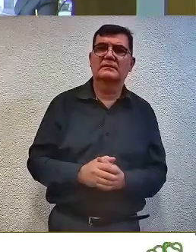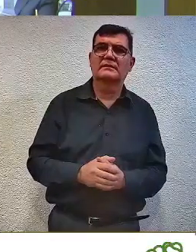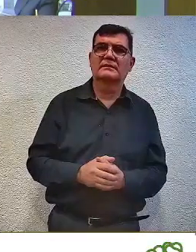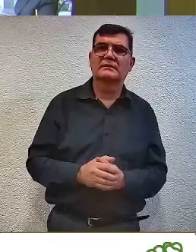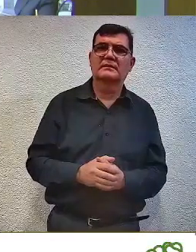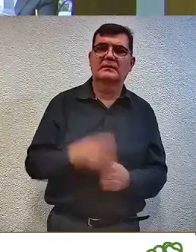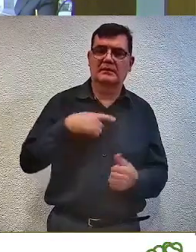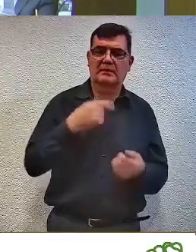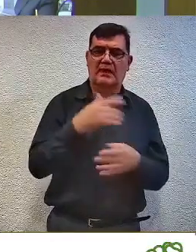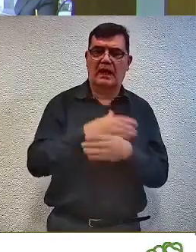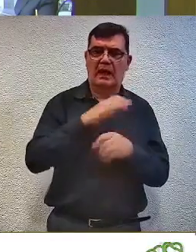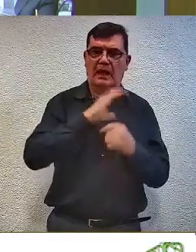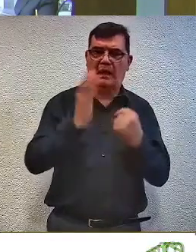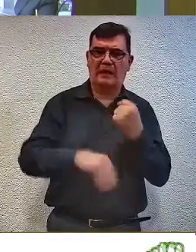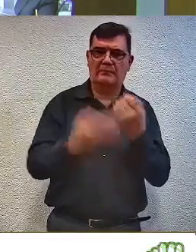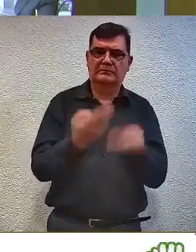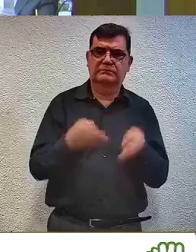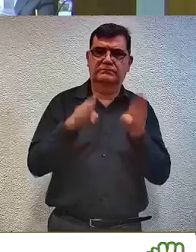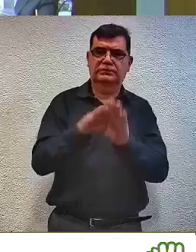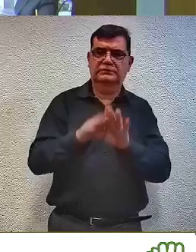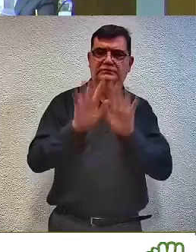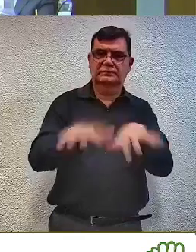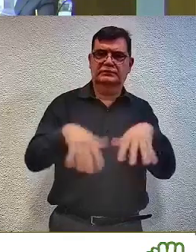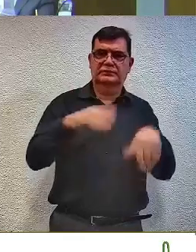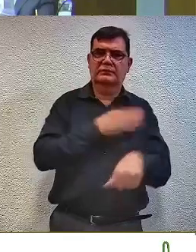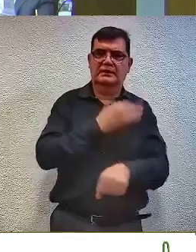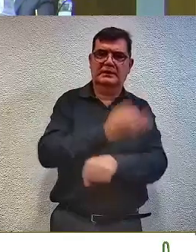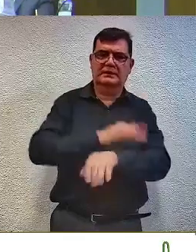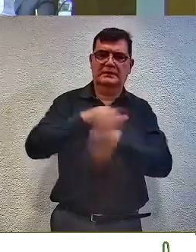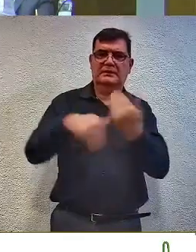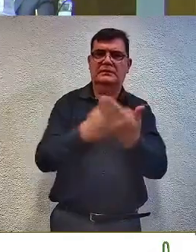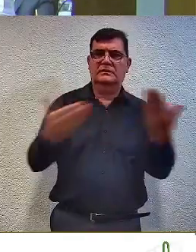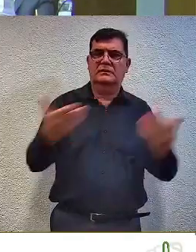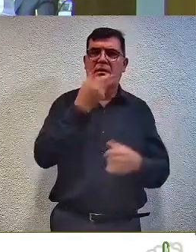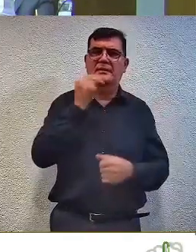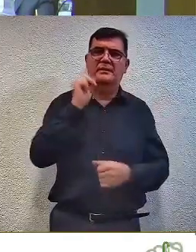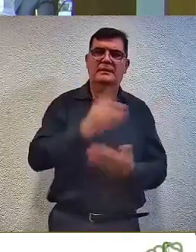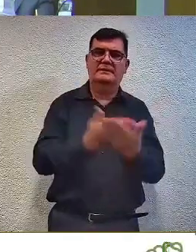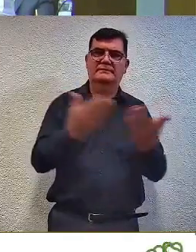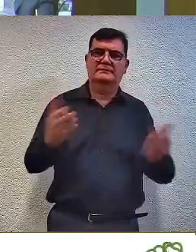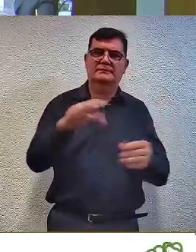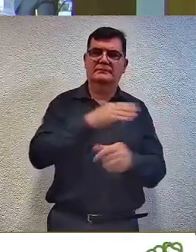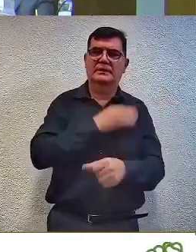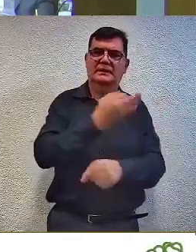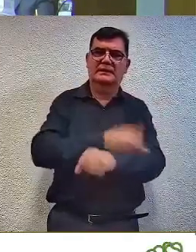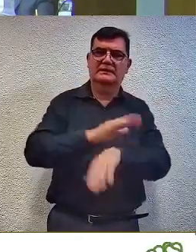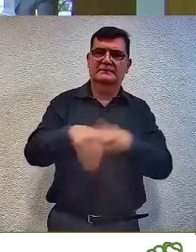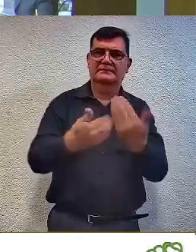se declara concluida la sesión. Buenas tardes a todas y a todos. Buenas tardes.